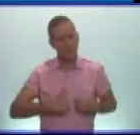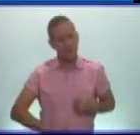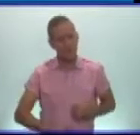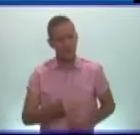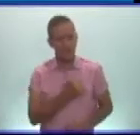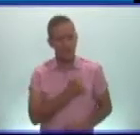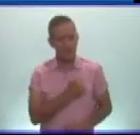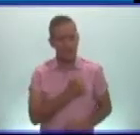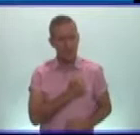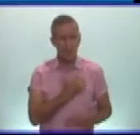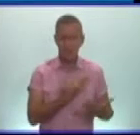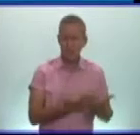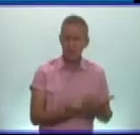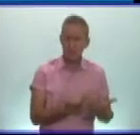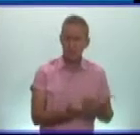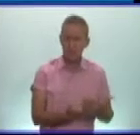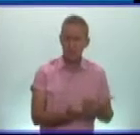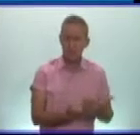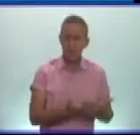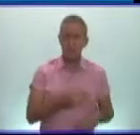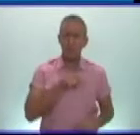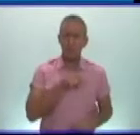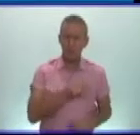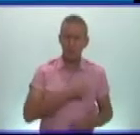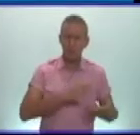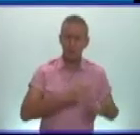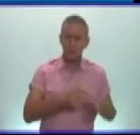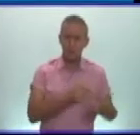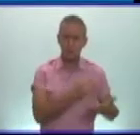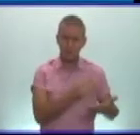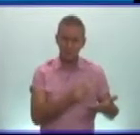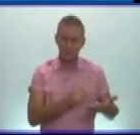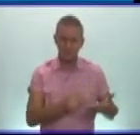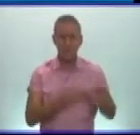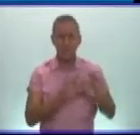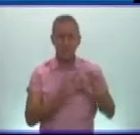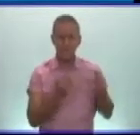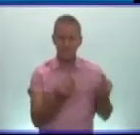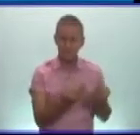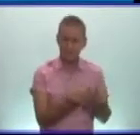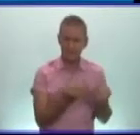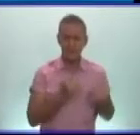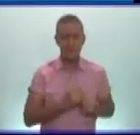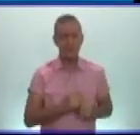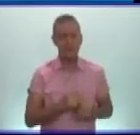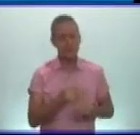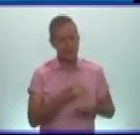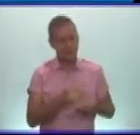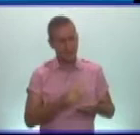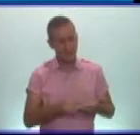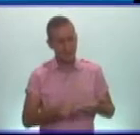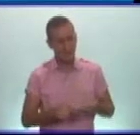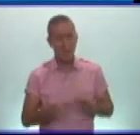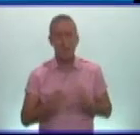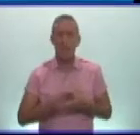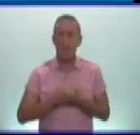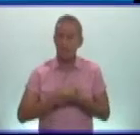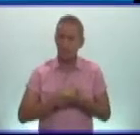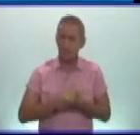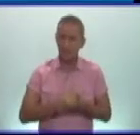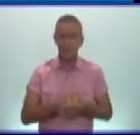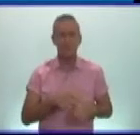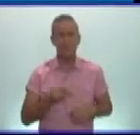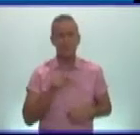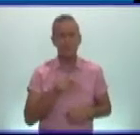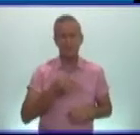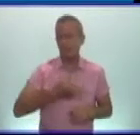nos demuestran que estamos en presencia de este tipo de cartas que escribimos a nuestros familiares, amigos. Esta argumentación que se les